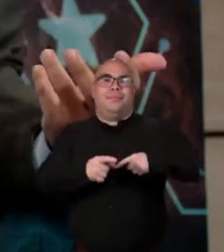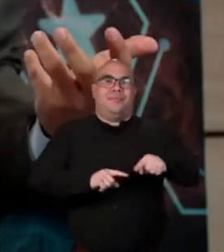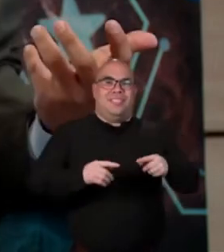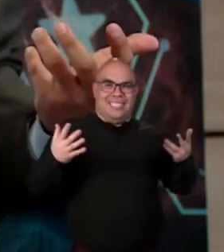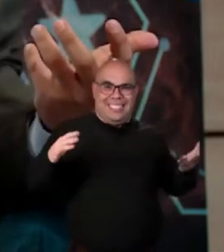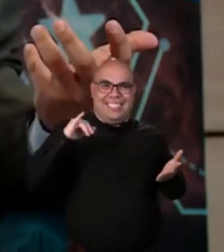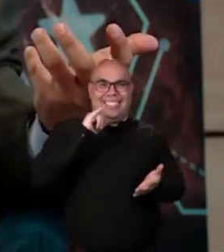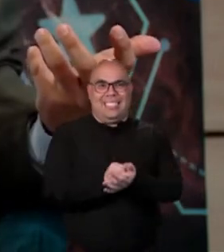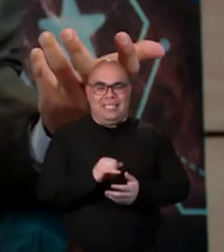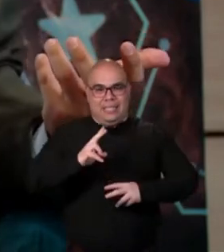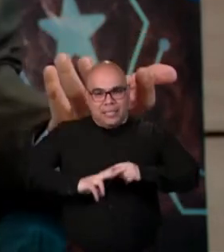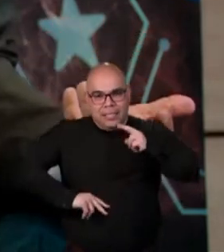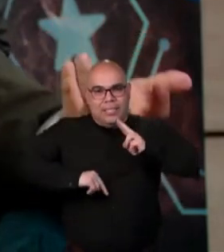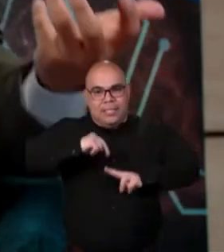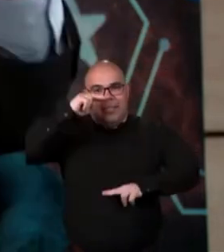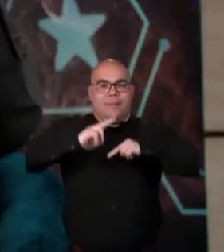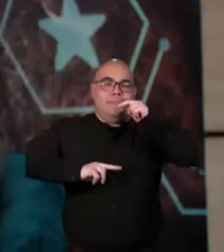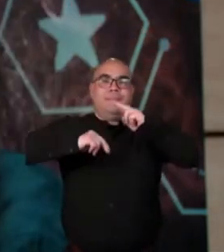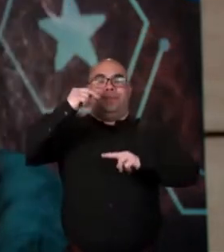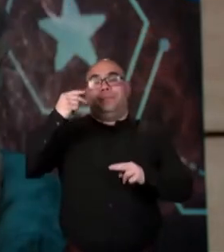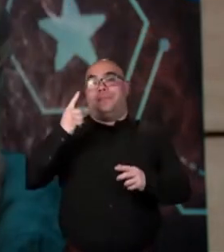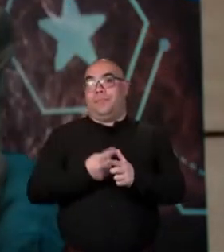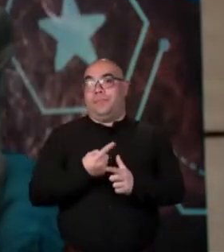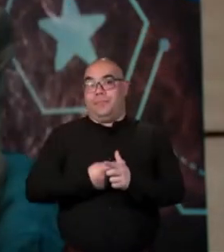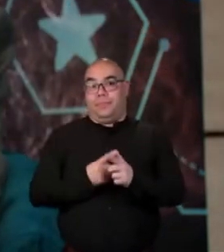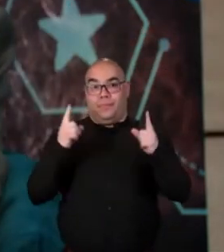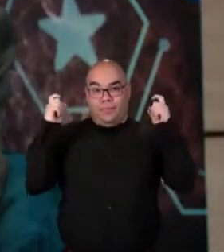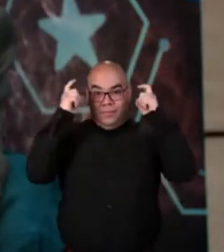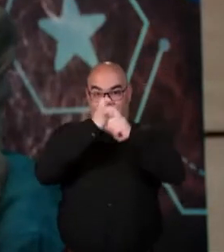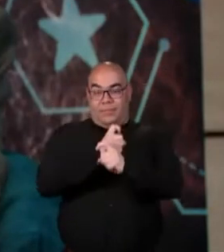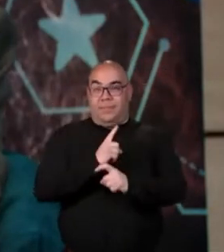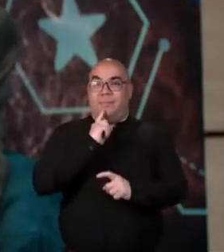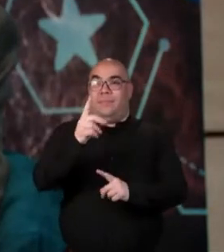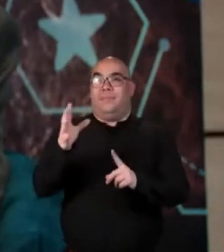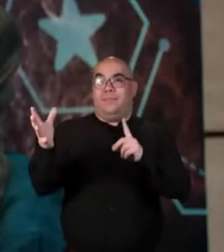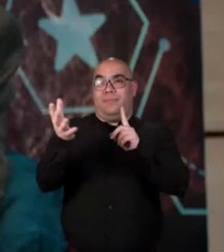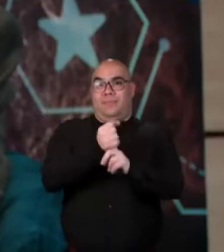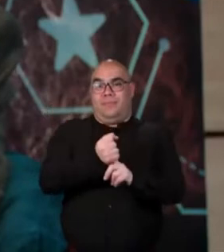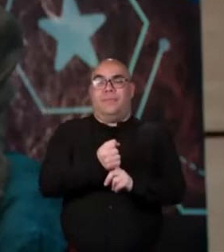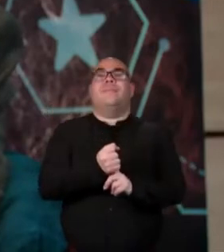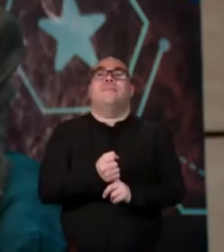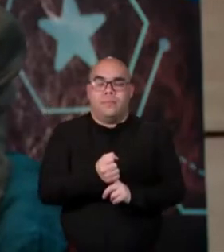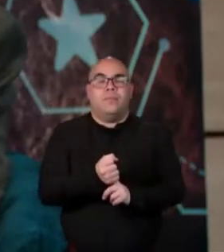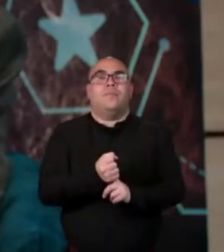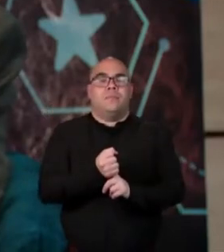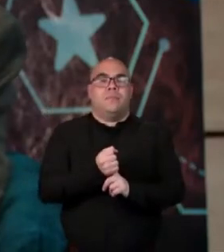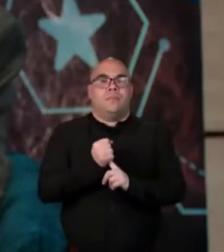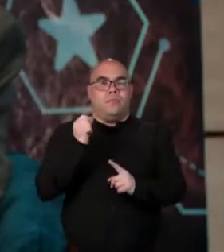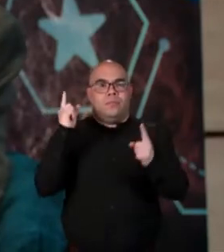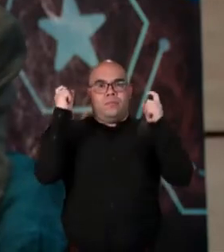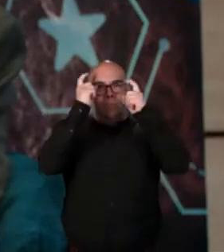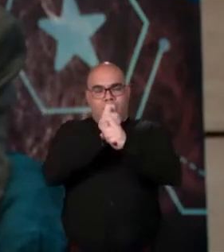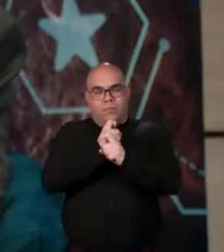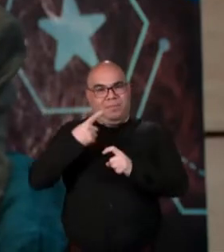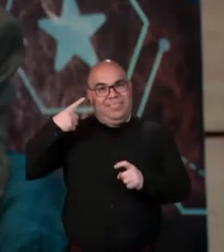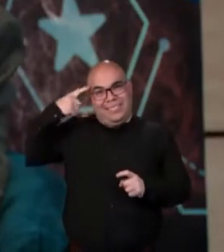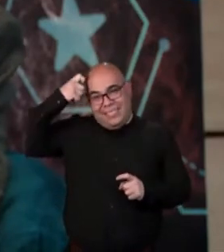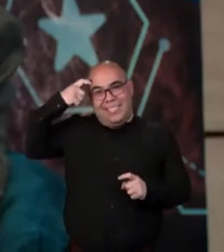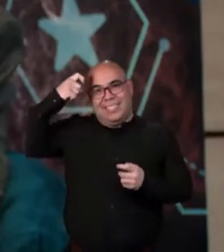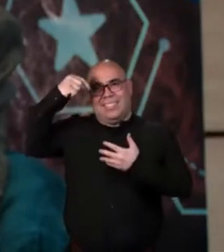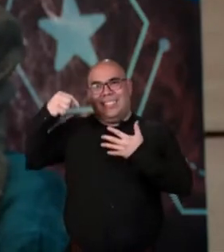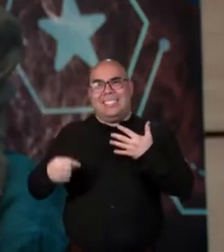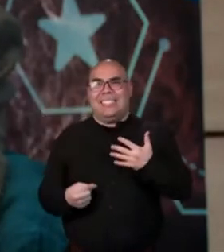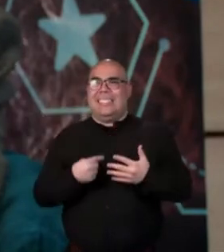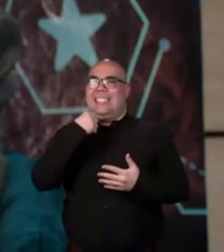crecer a partir de ello entonces identificando eso ya en nuestro monitoreo de riesgo de deserción teníamos identificado